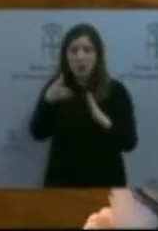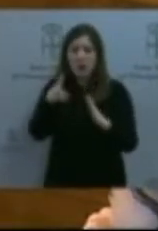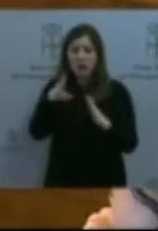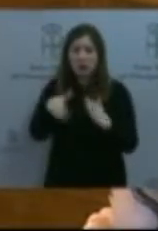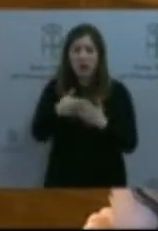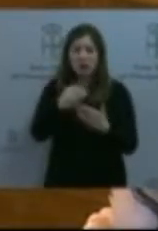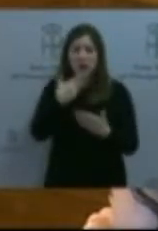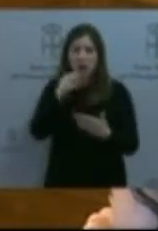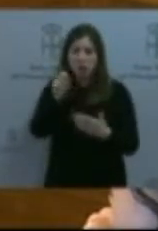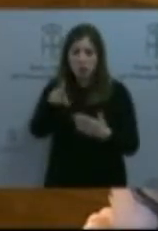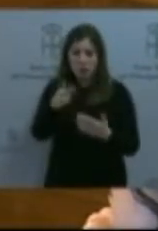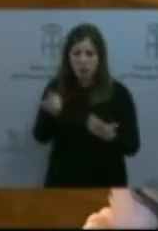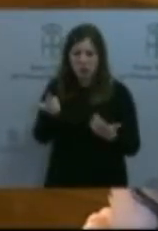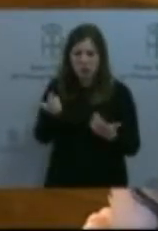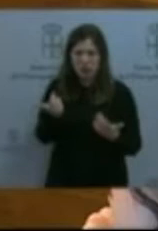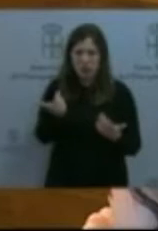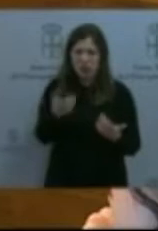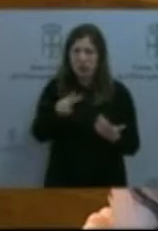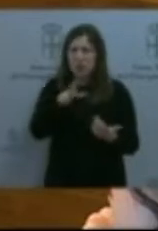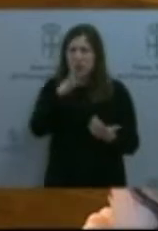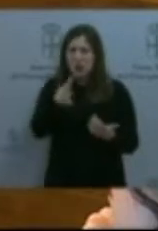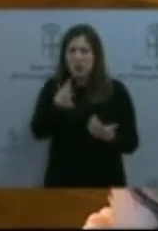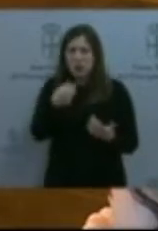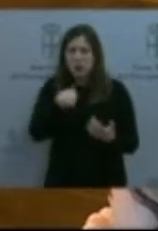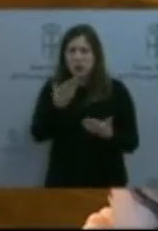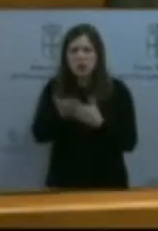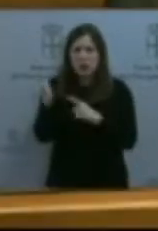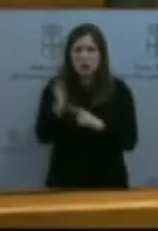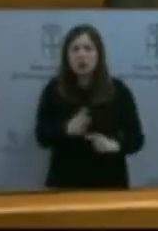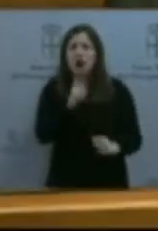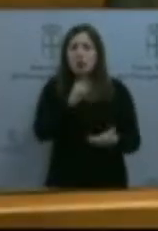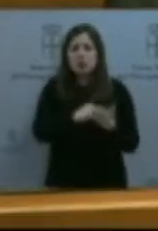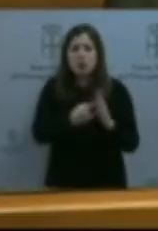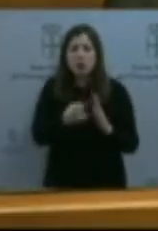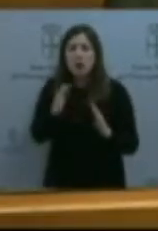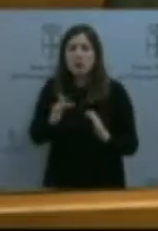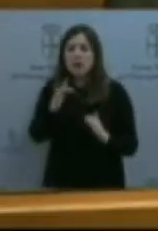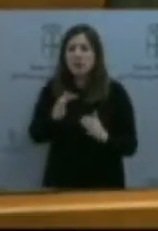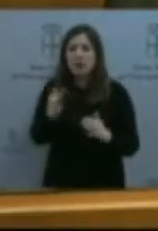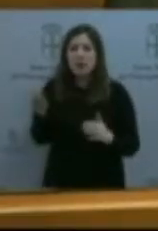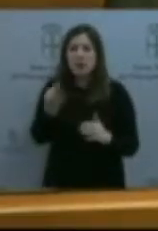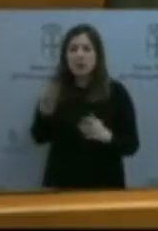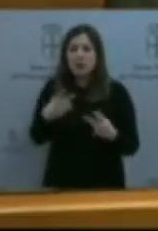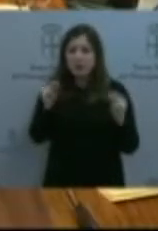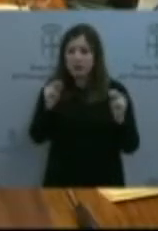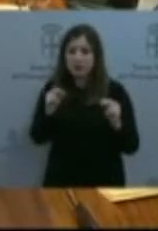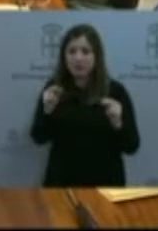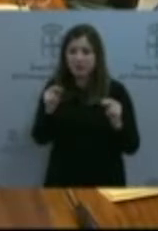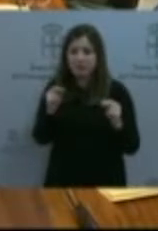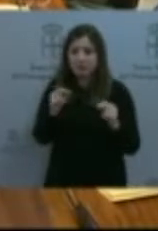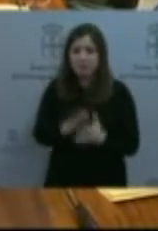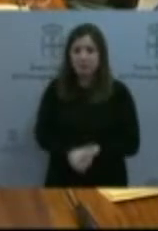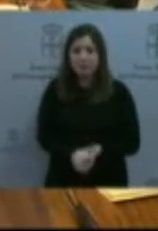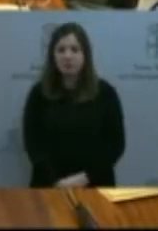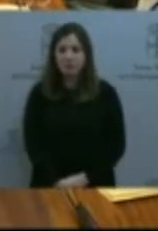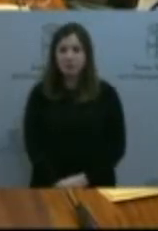discriminación, donde yo le pido cómo los va a solucionar, cómo van a encajar esas proclamas con la realidad, donde dicen ustedes que no discriminan y que fomentan